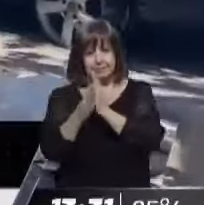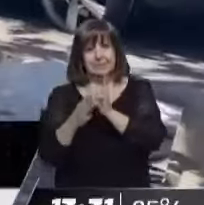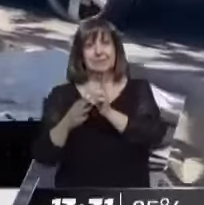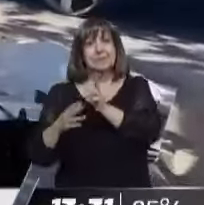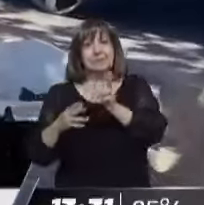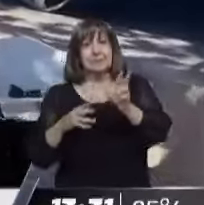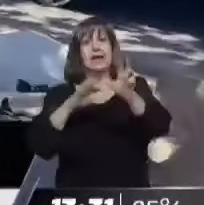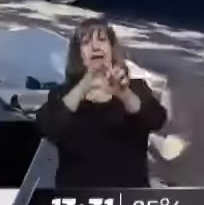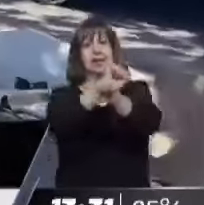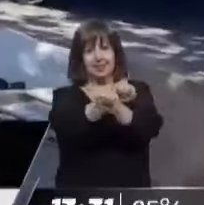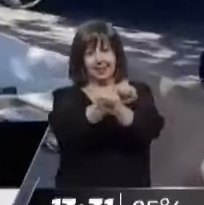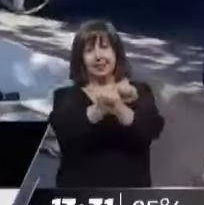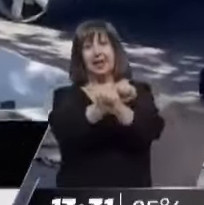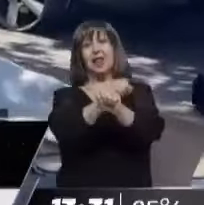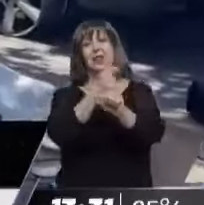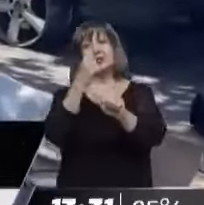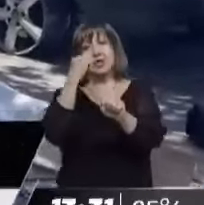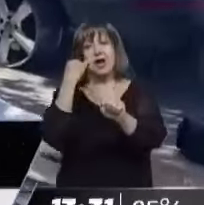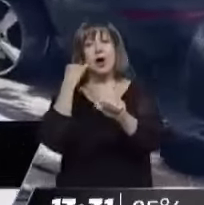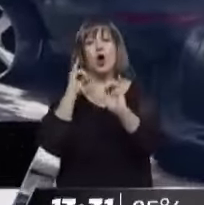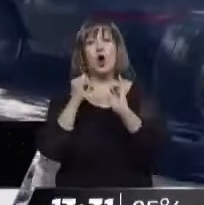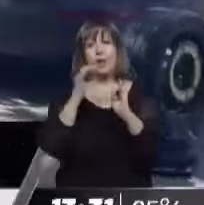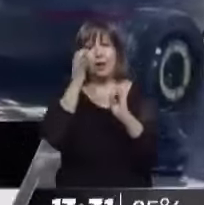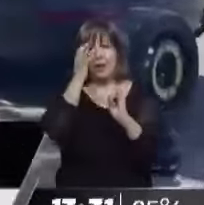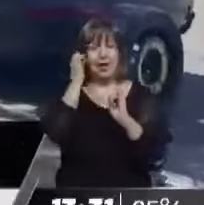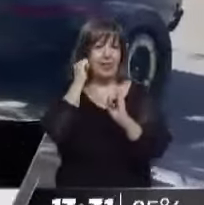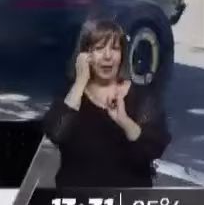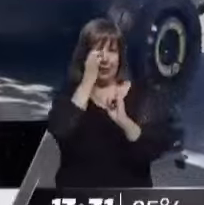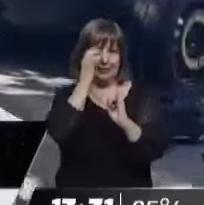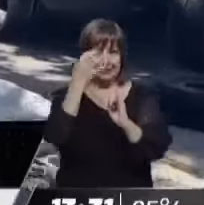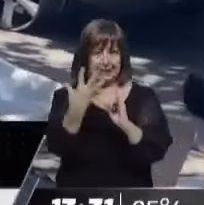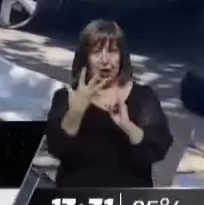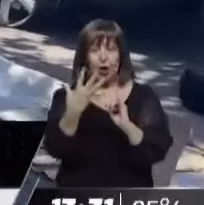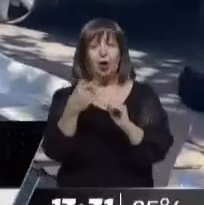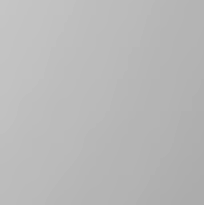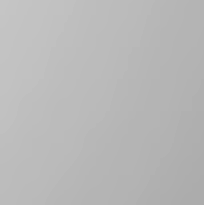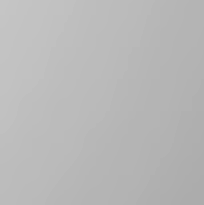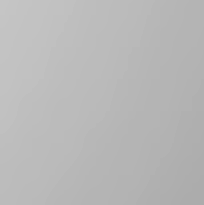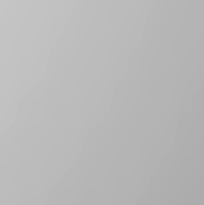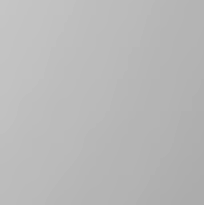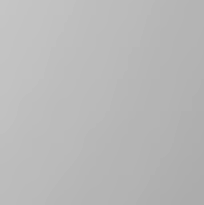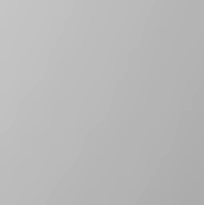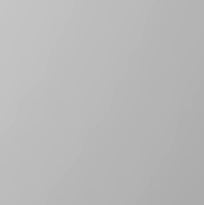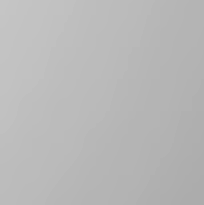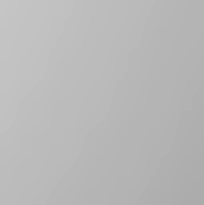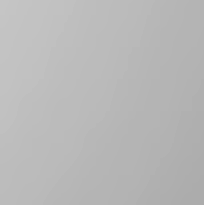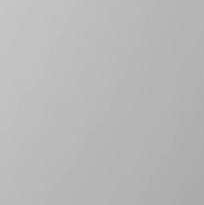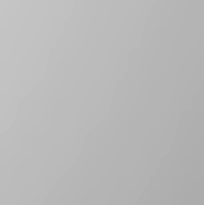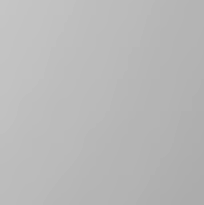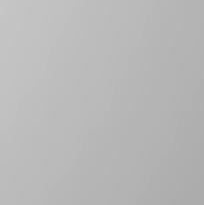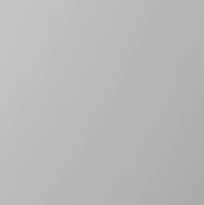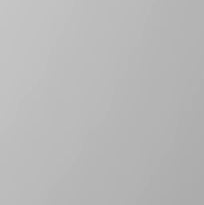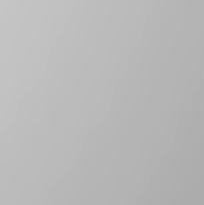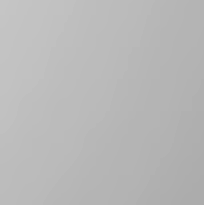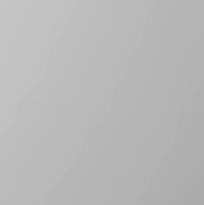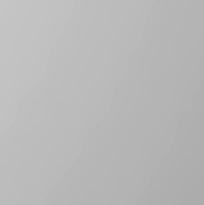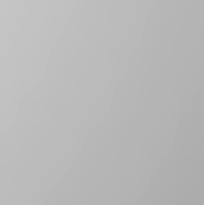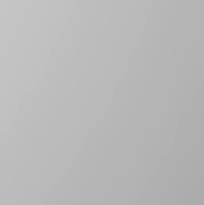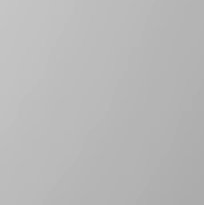cuántos más, a esta banda que se dedicaba a robar domicilios, hacía entraderas domiciliarias.